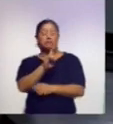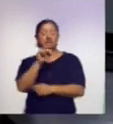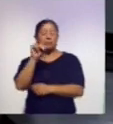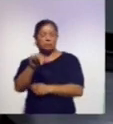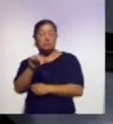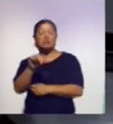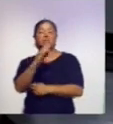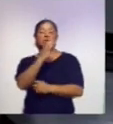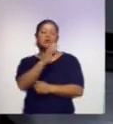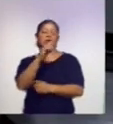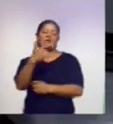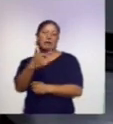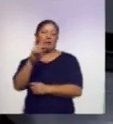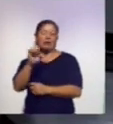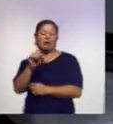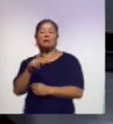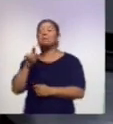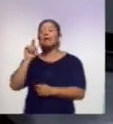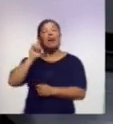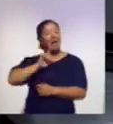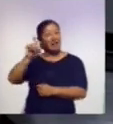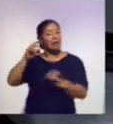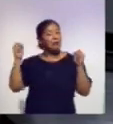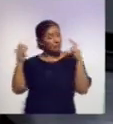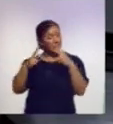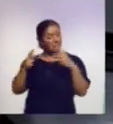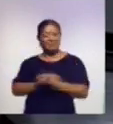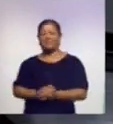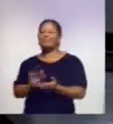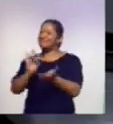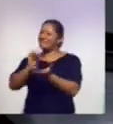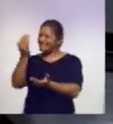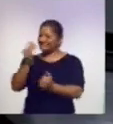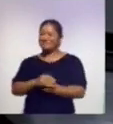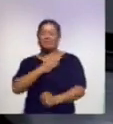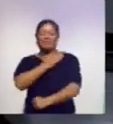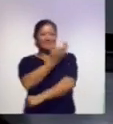pues allá nos vemos allá nos vemos las ganas gracias muchas gracias buenas tardes gracias